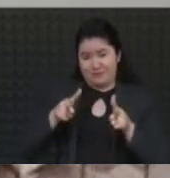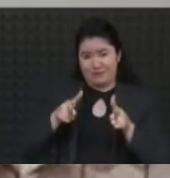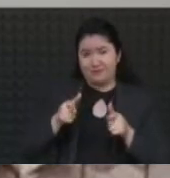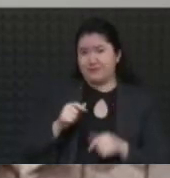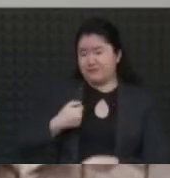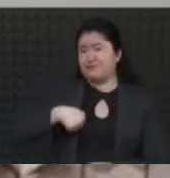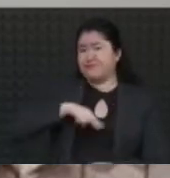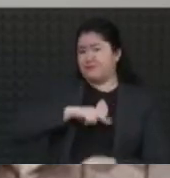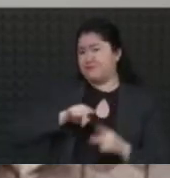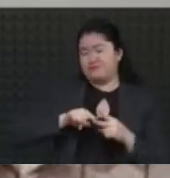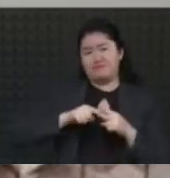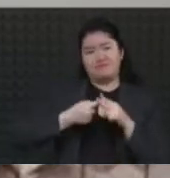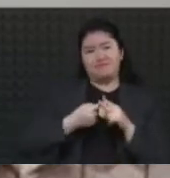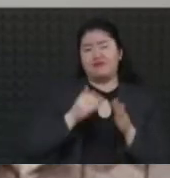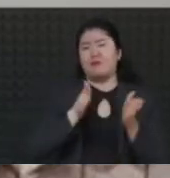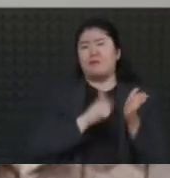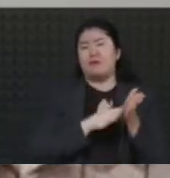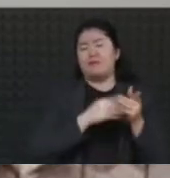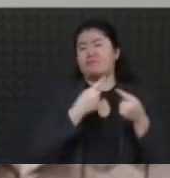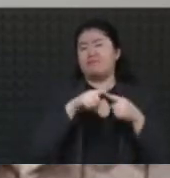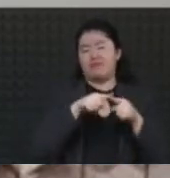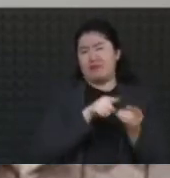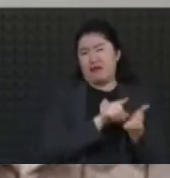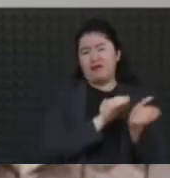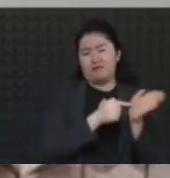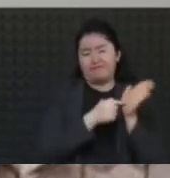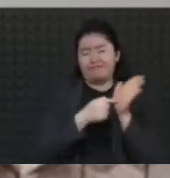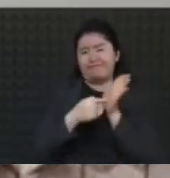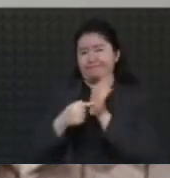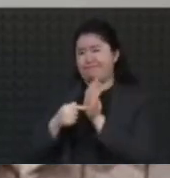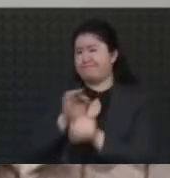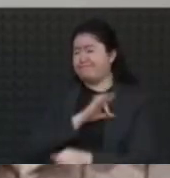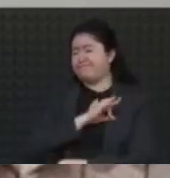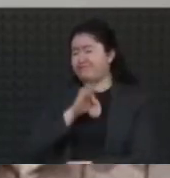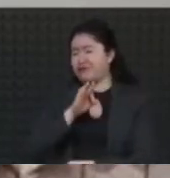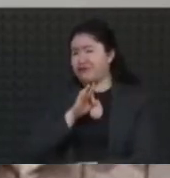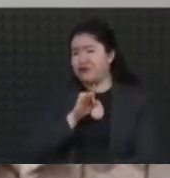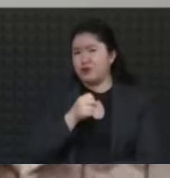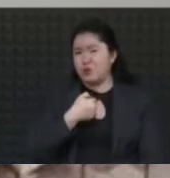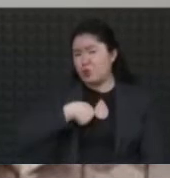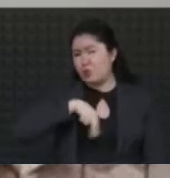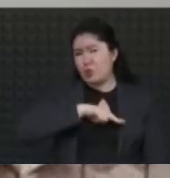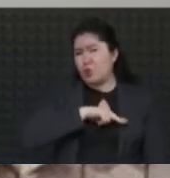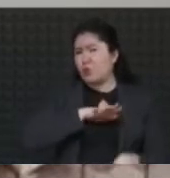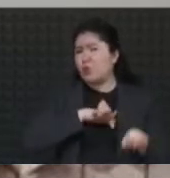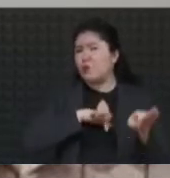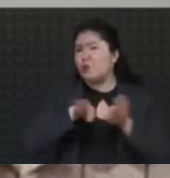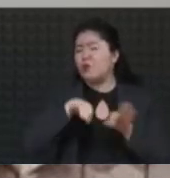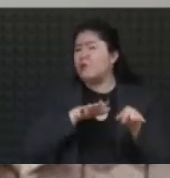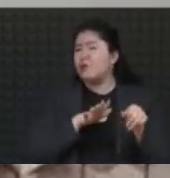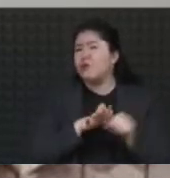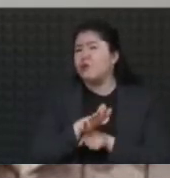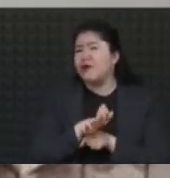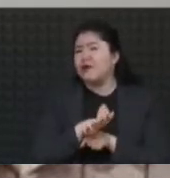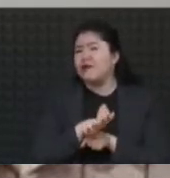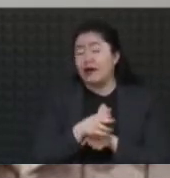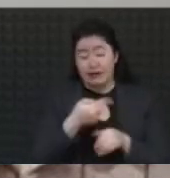primer momento con distintos documentos que están ahí. ¿Qué más nos corresponde? Reconstruir la línea